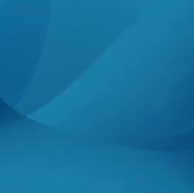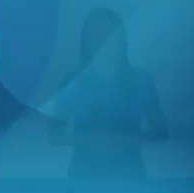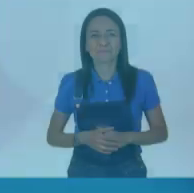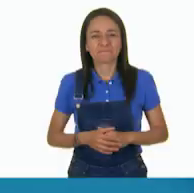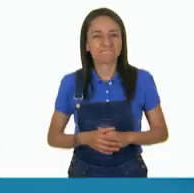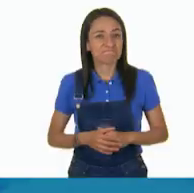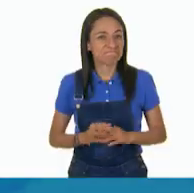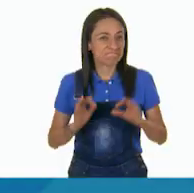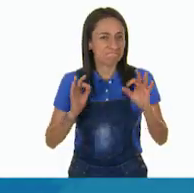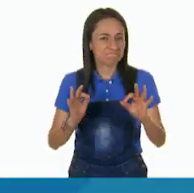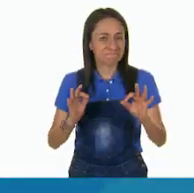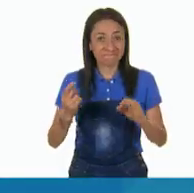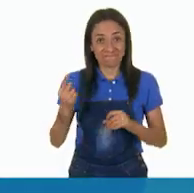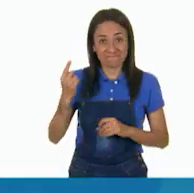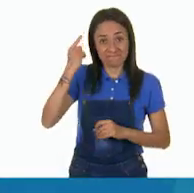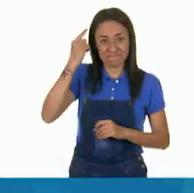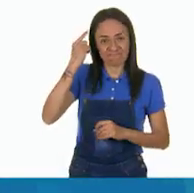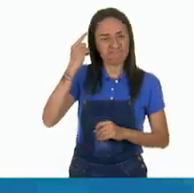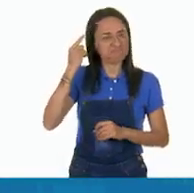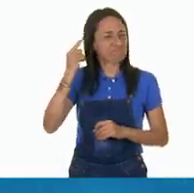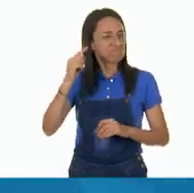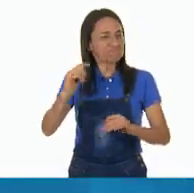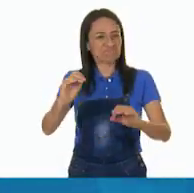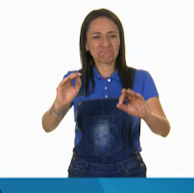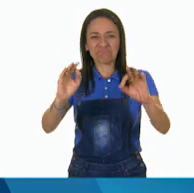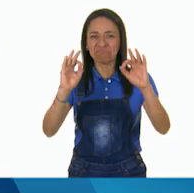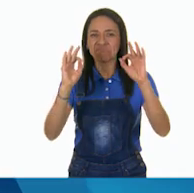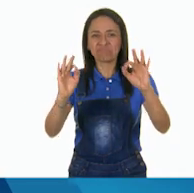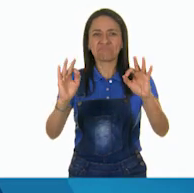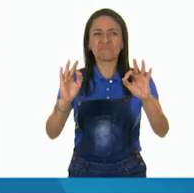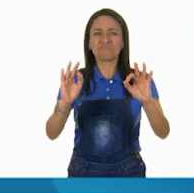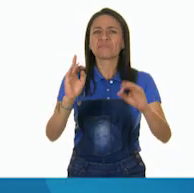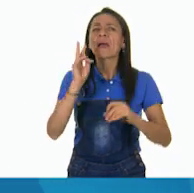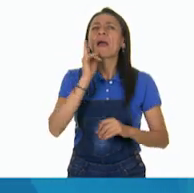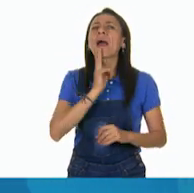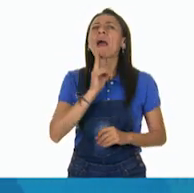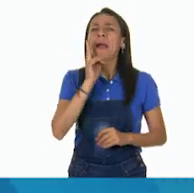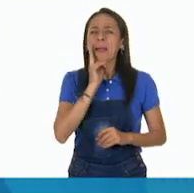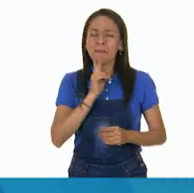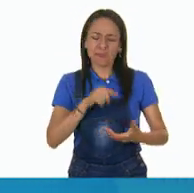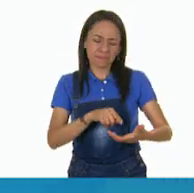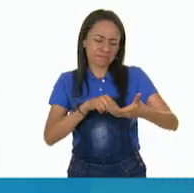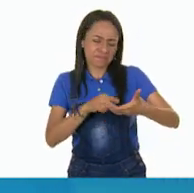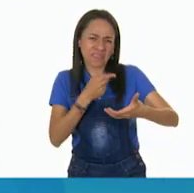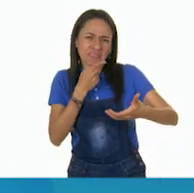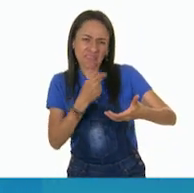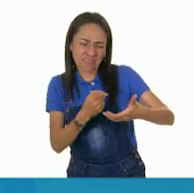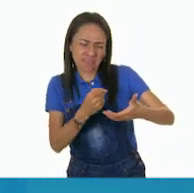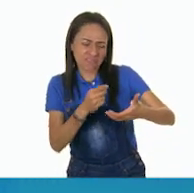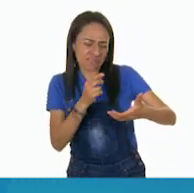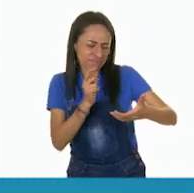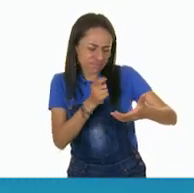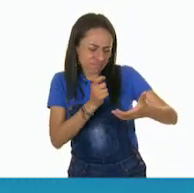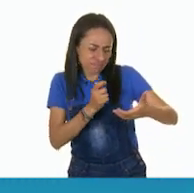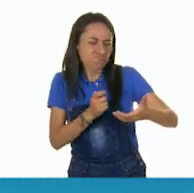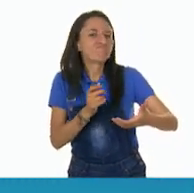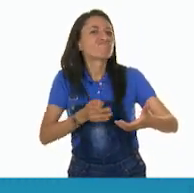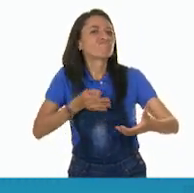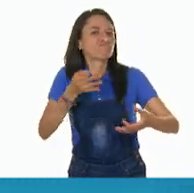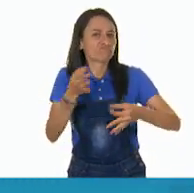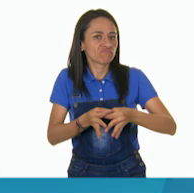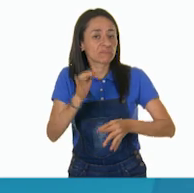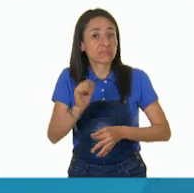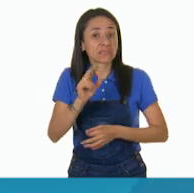visto mi cabeza ahora tiene un peinado perfecto vamos a ver que cumple este gel de las cosas que promete dice que dejara en tu cabello